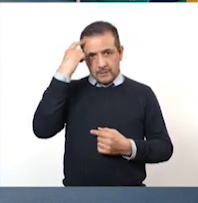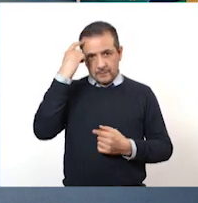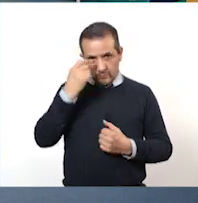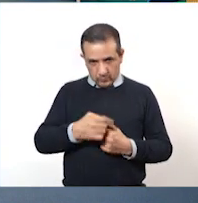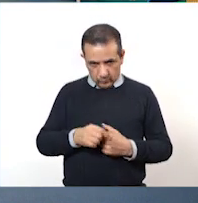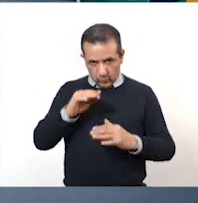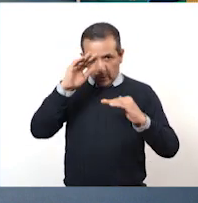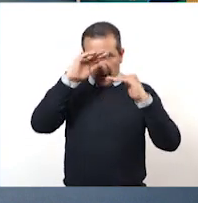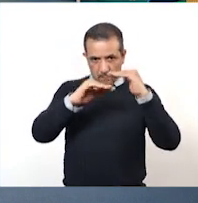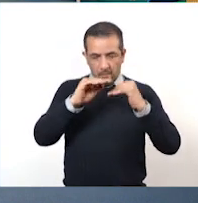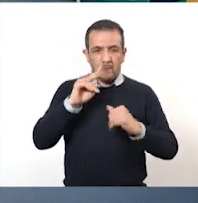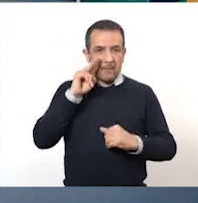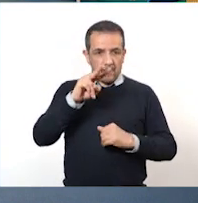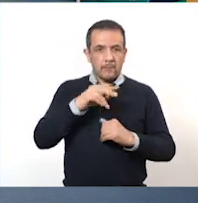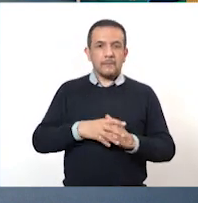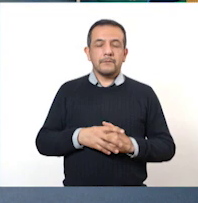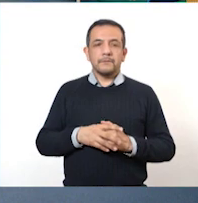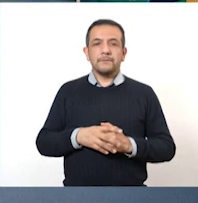cabeza, porque está abajo.